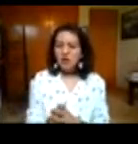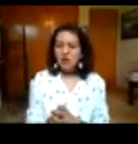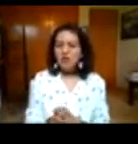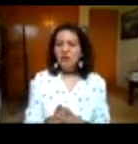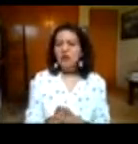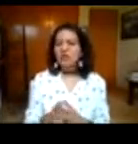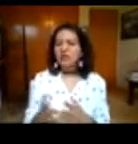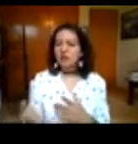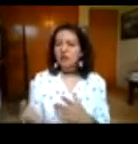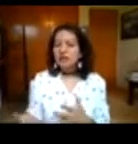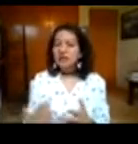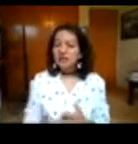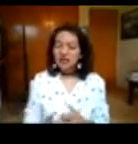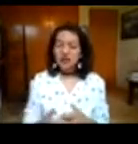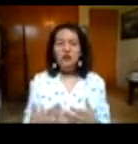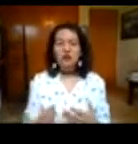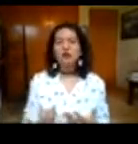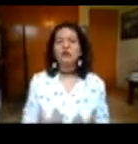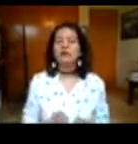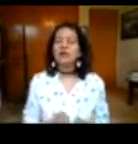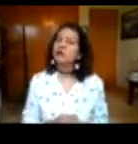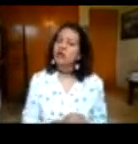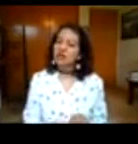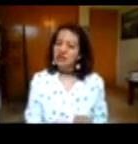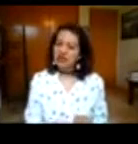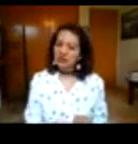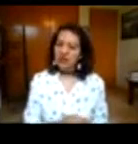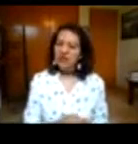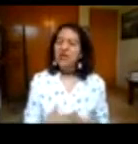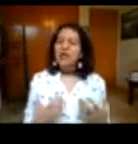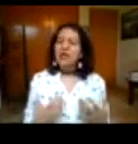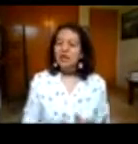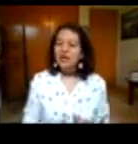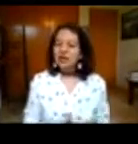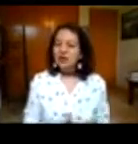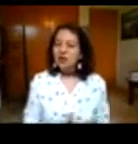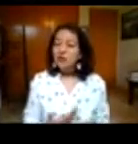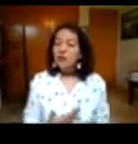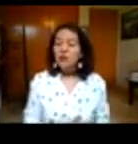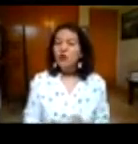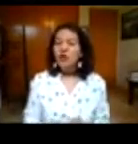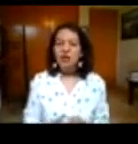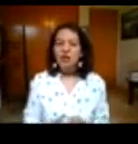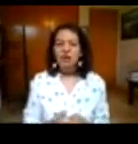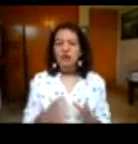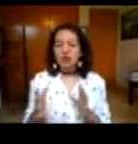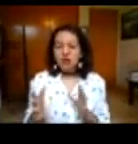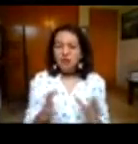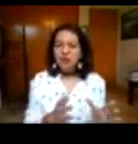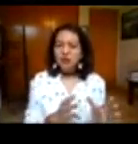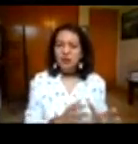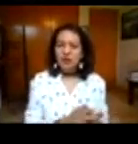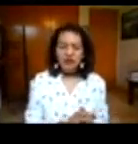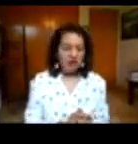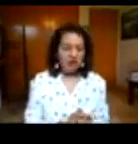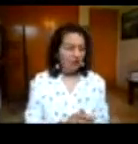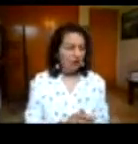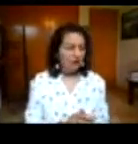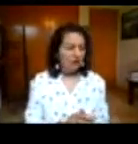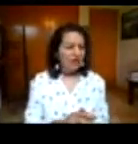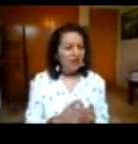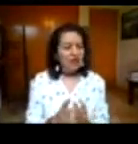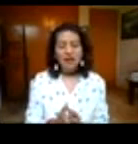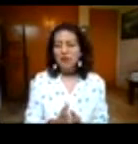otro elemento es lenguaje sencillo, formatos abiertos y accesibles. Y el quinto es memoria y archivos. Ahorita vamos a ver